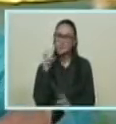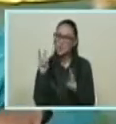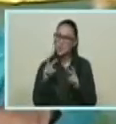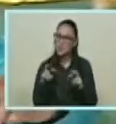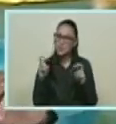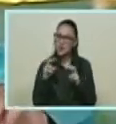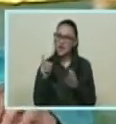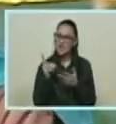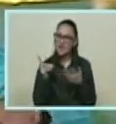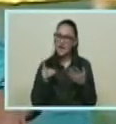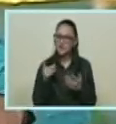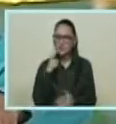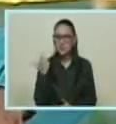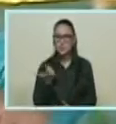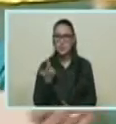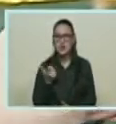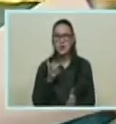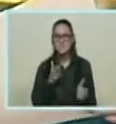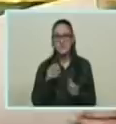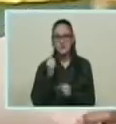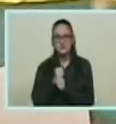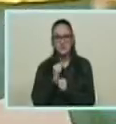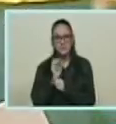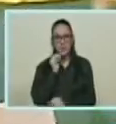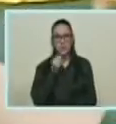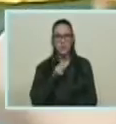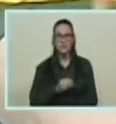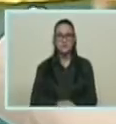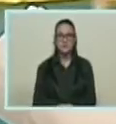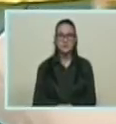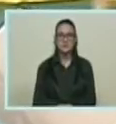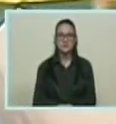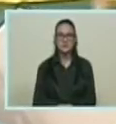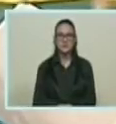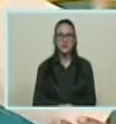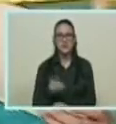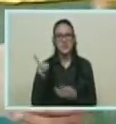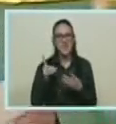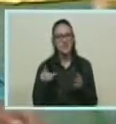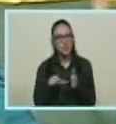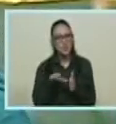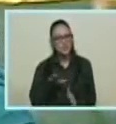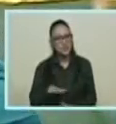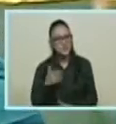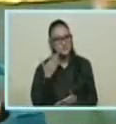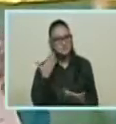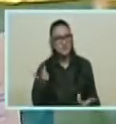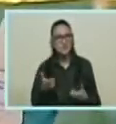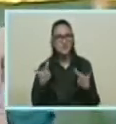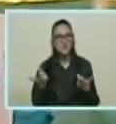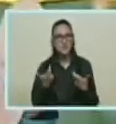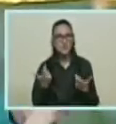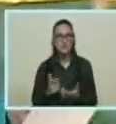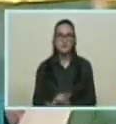mis datos por aquí, del Plan Chamba Juvenil. ¿Dónde están mis datos del Plan Chamba Juvenil?